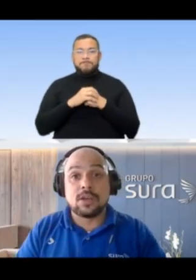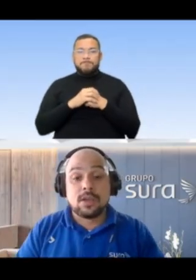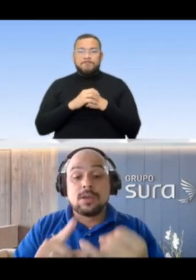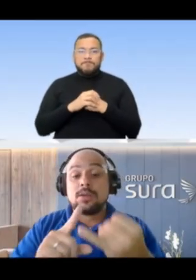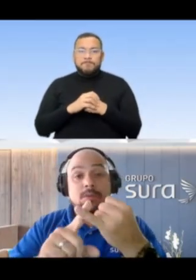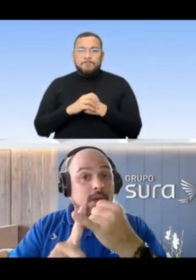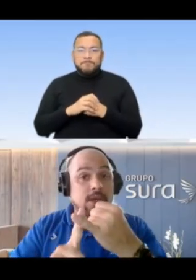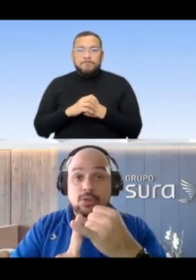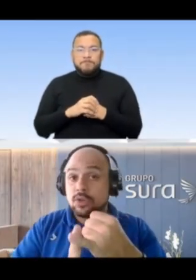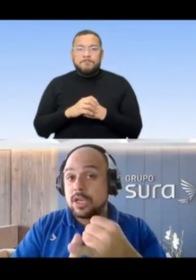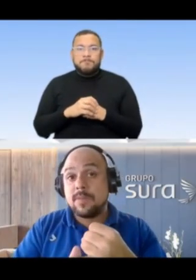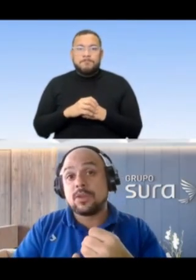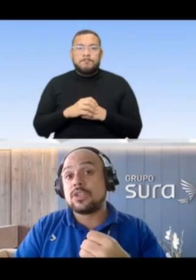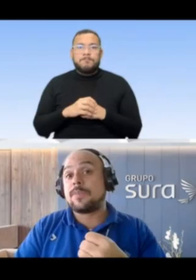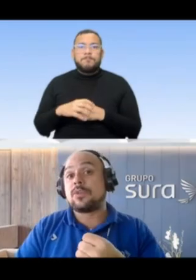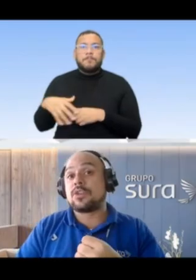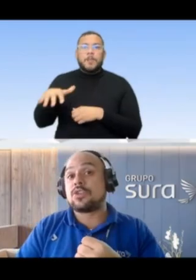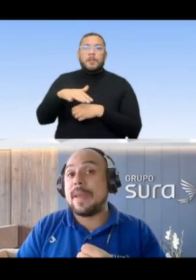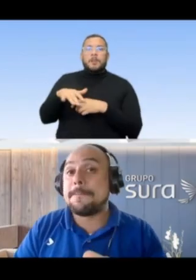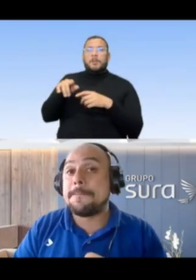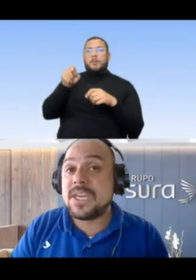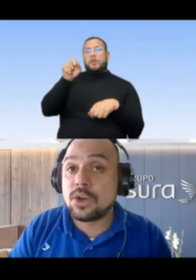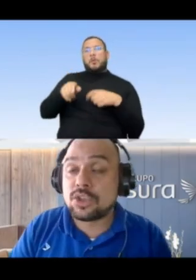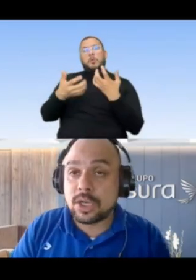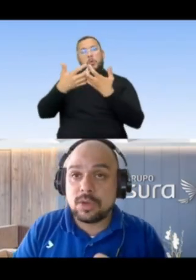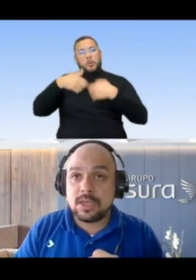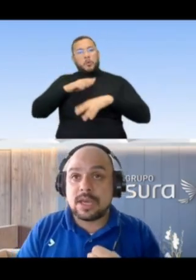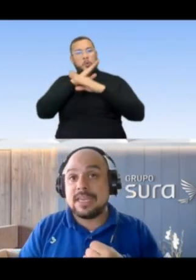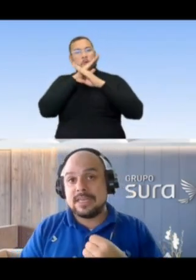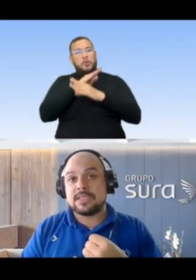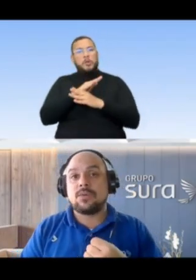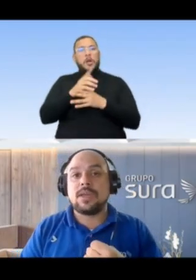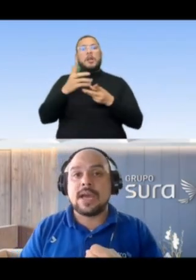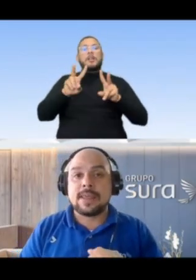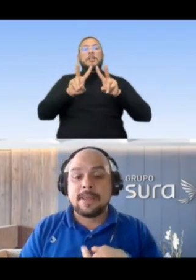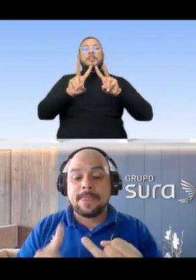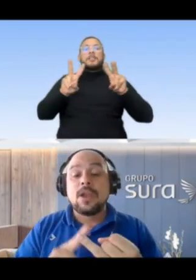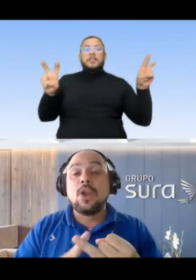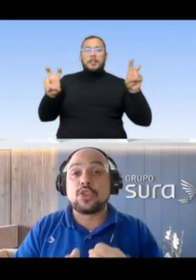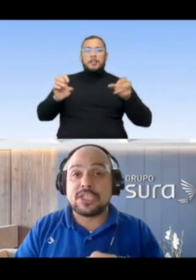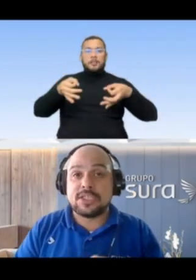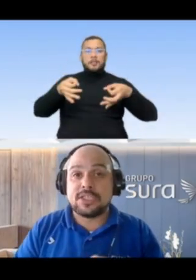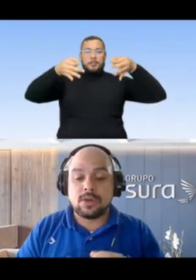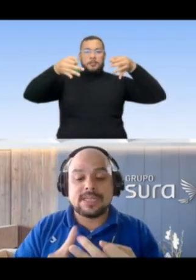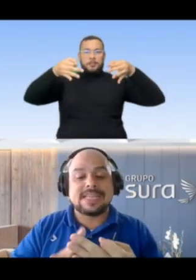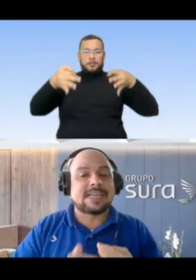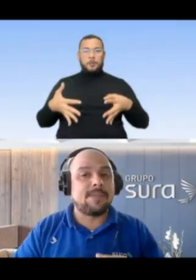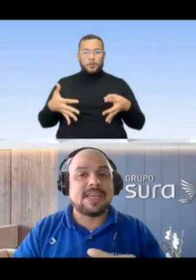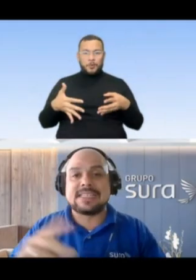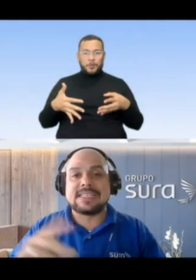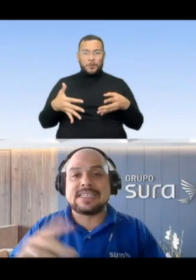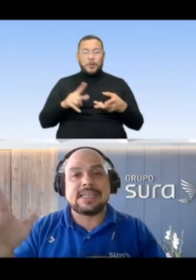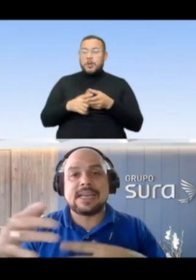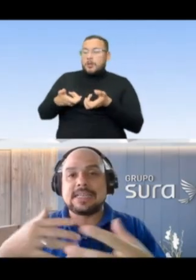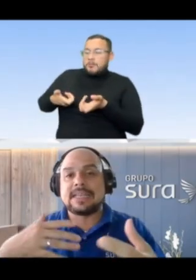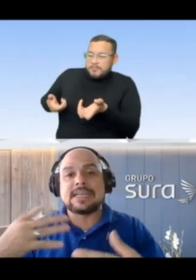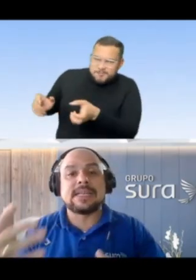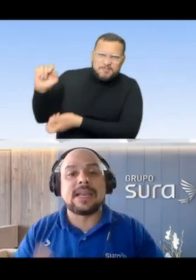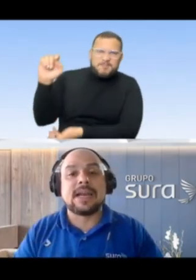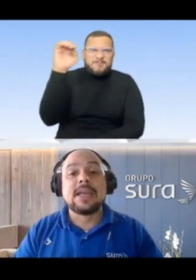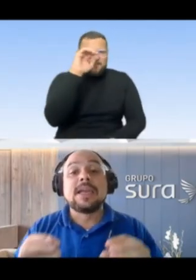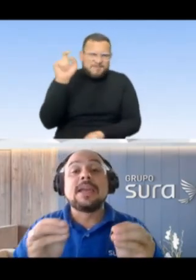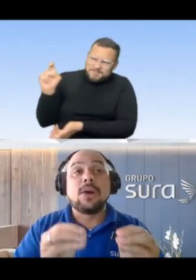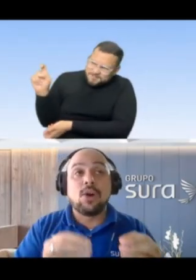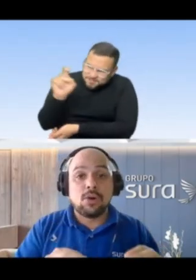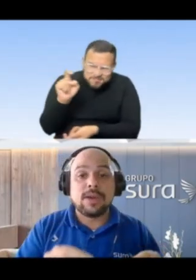dar dotación, lo que son los elementos de protección de bioseguridad y de seguridad, los extintores, las camillas, etcétera,